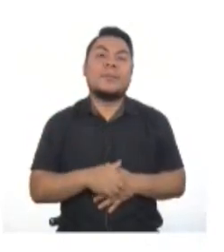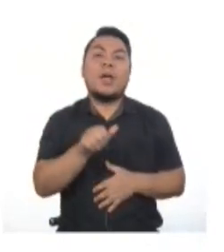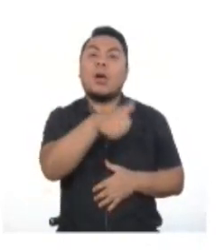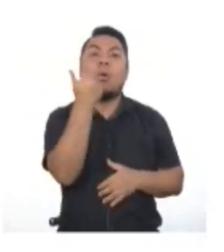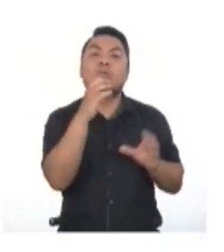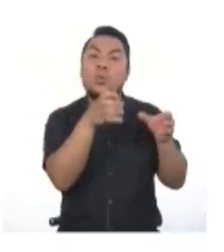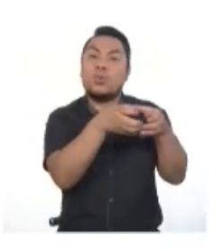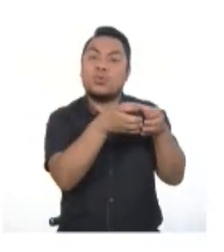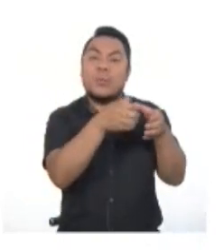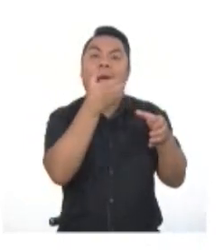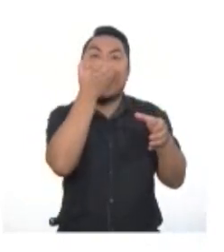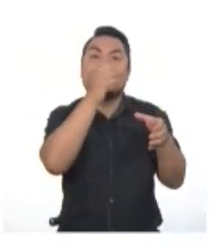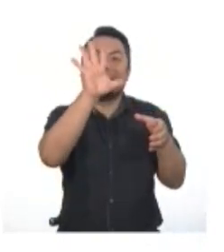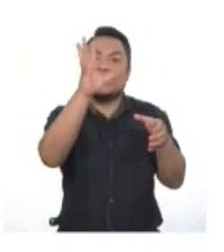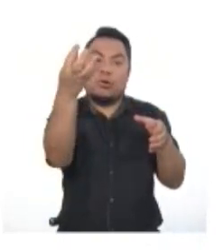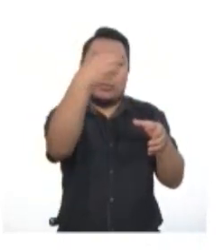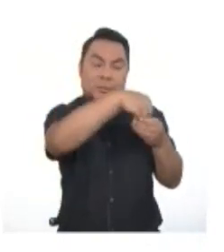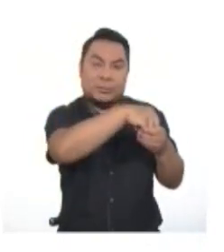Siete grupos.